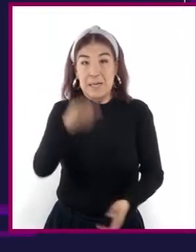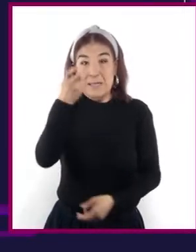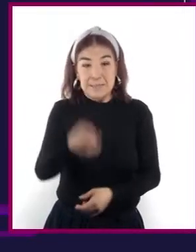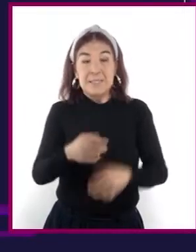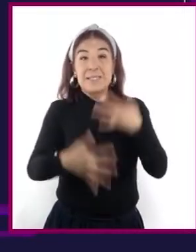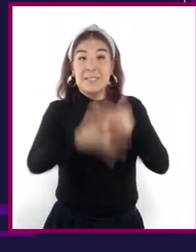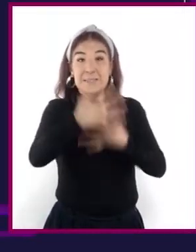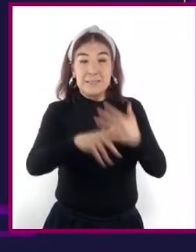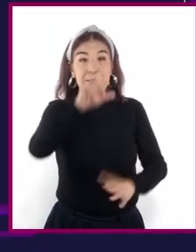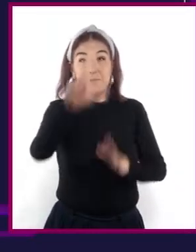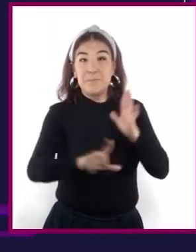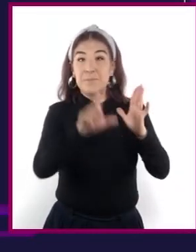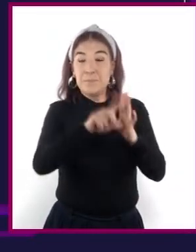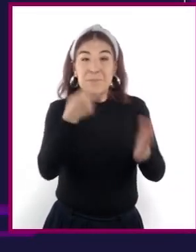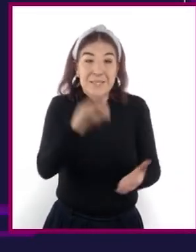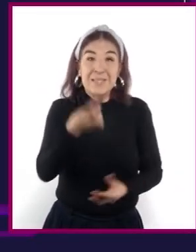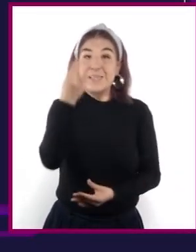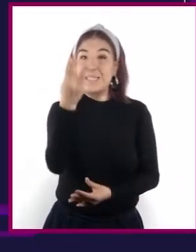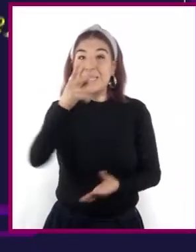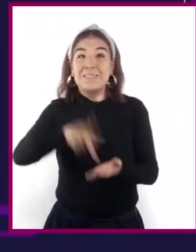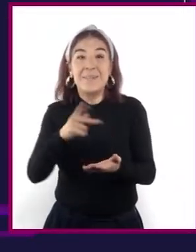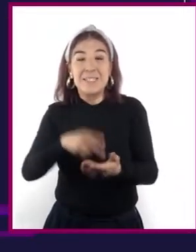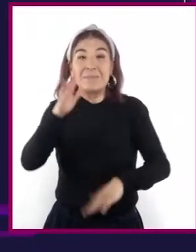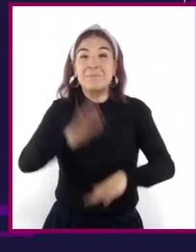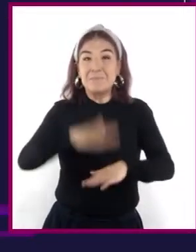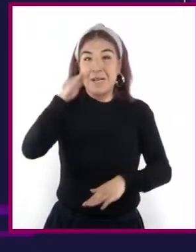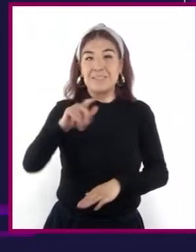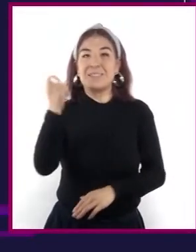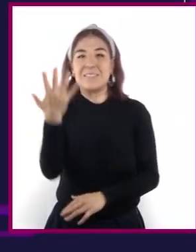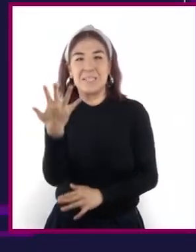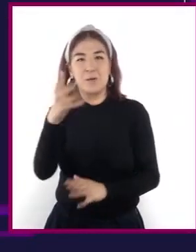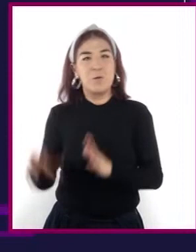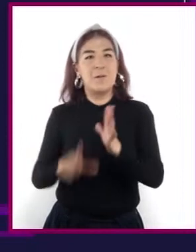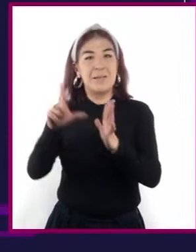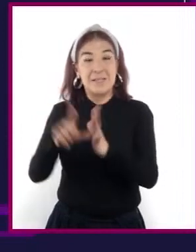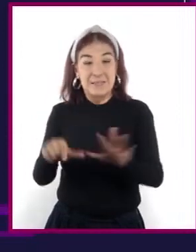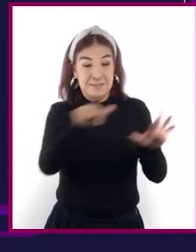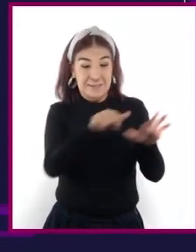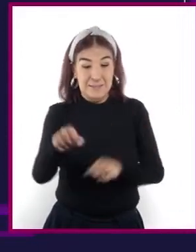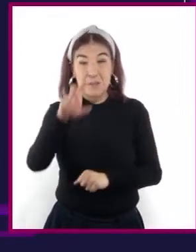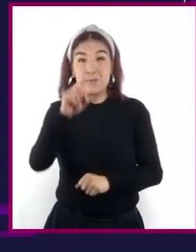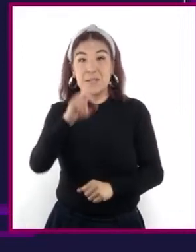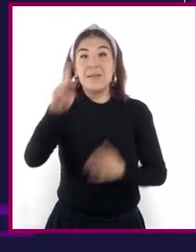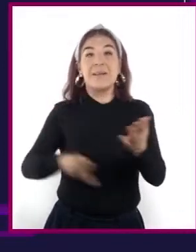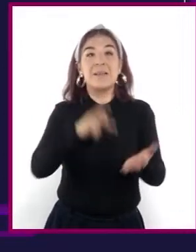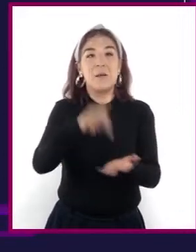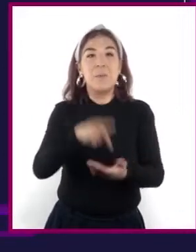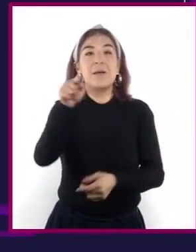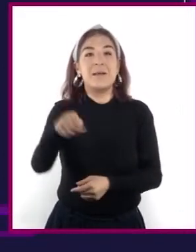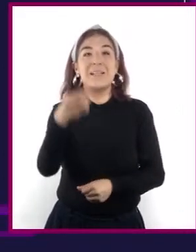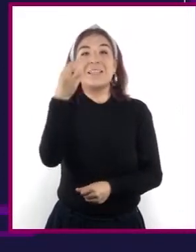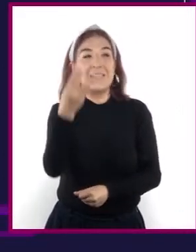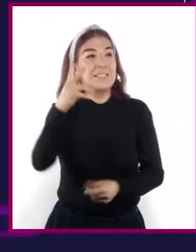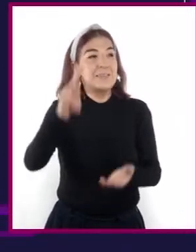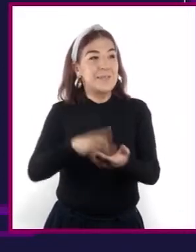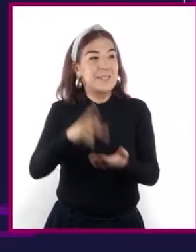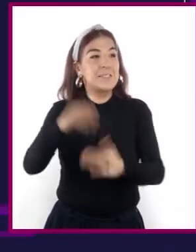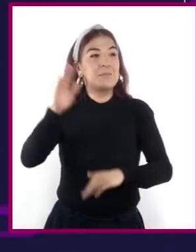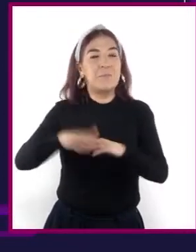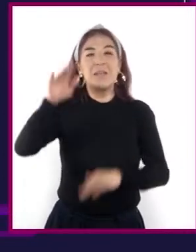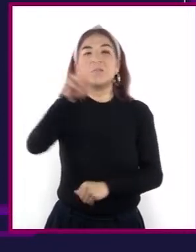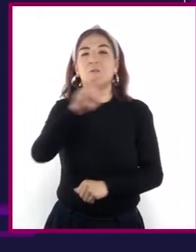15 litros es el triple de 5 litros y 630 kilómetros es el triple de